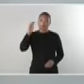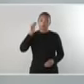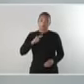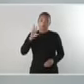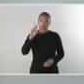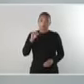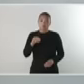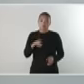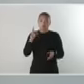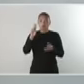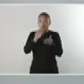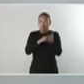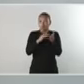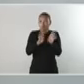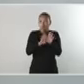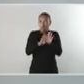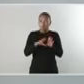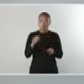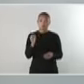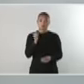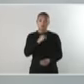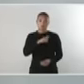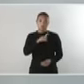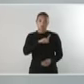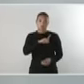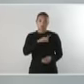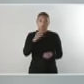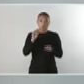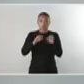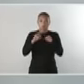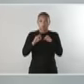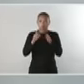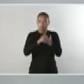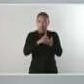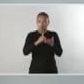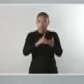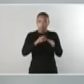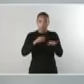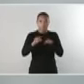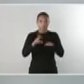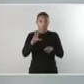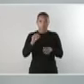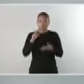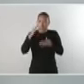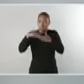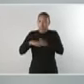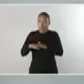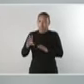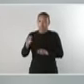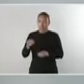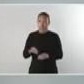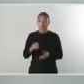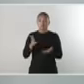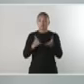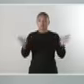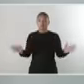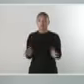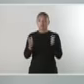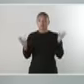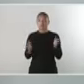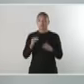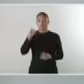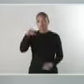y a los derechos laborales de los trabajadores impulsaremos la industria turística otorgando